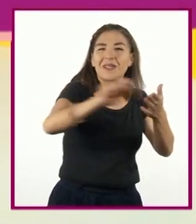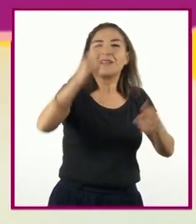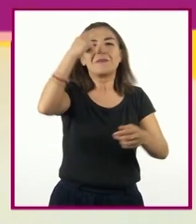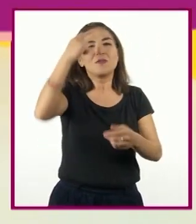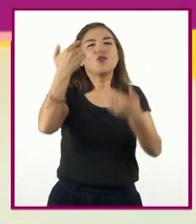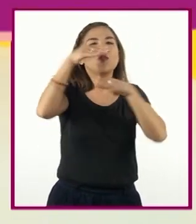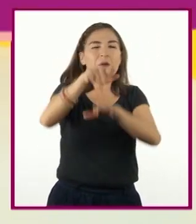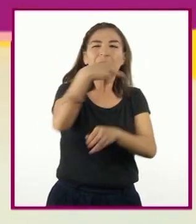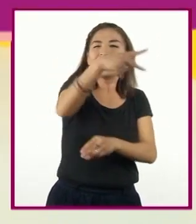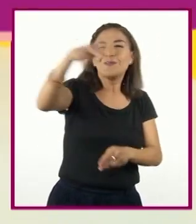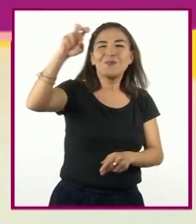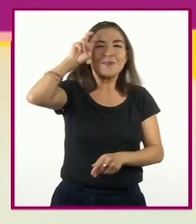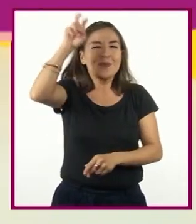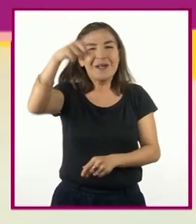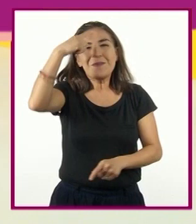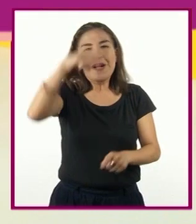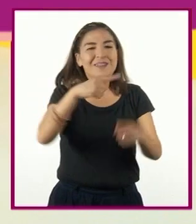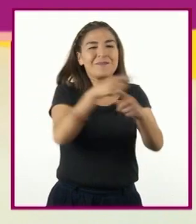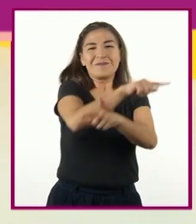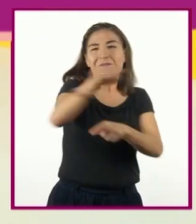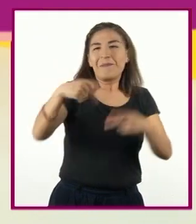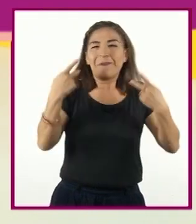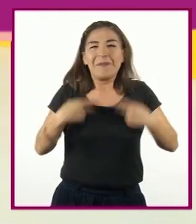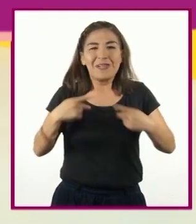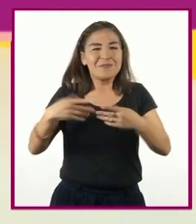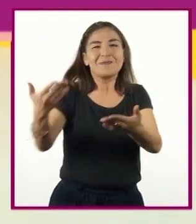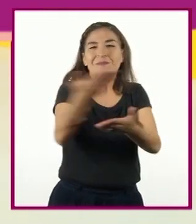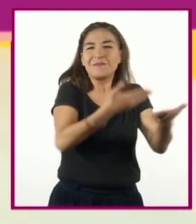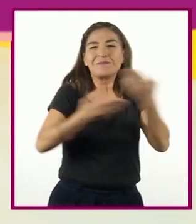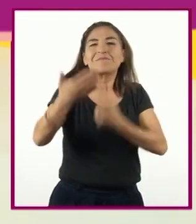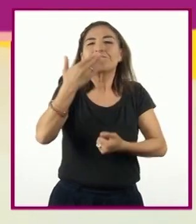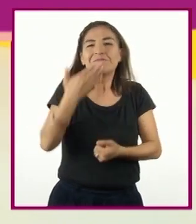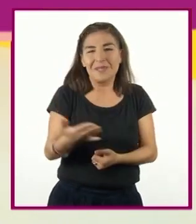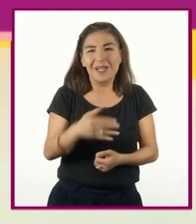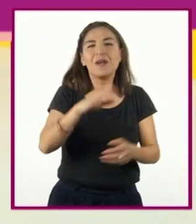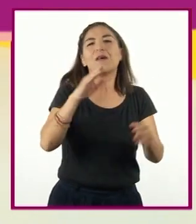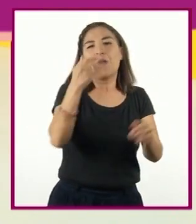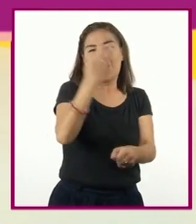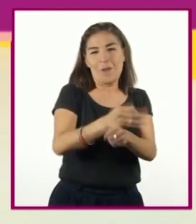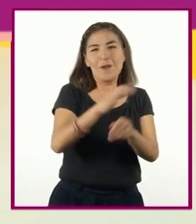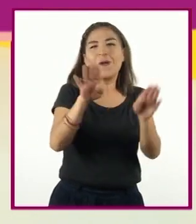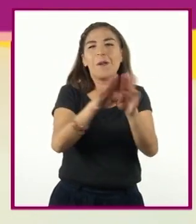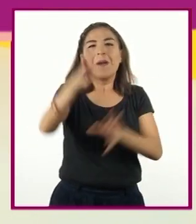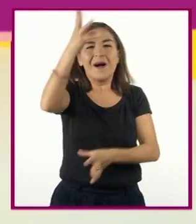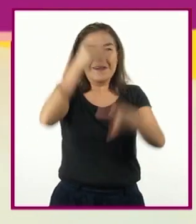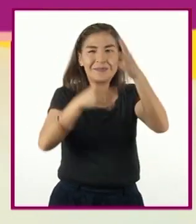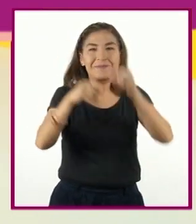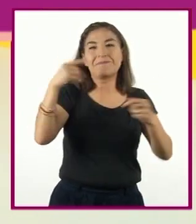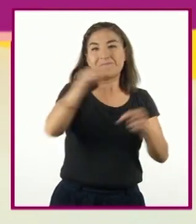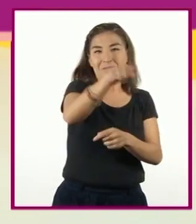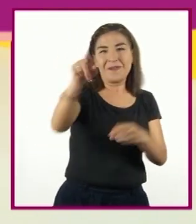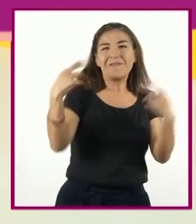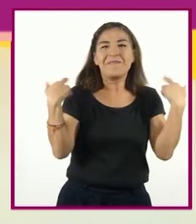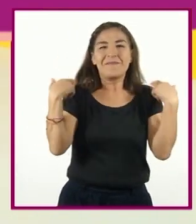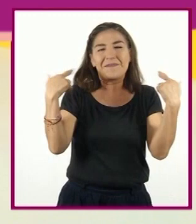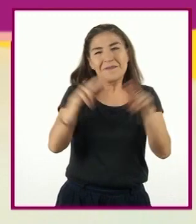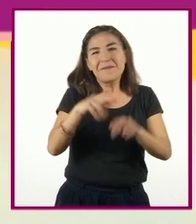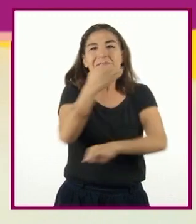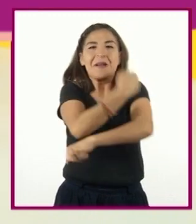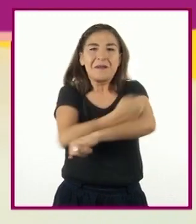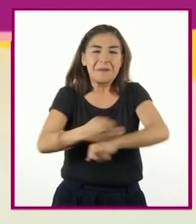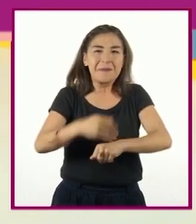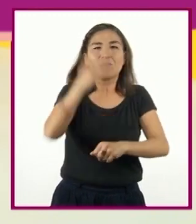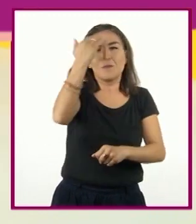la igualdad entre las personas. Así podrán compartir lo que aprendieron en esta sesión con su familia, con conocidas